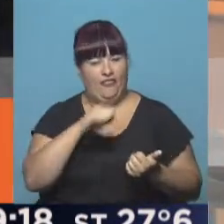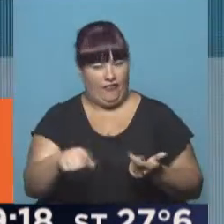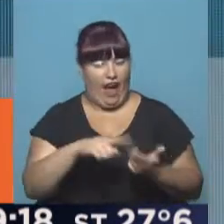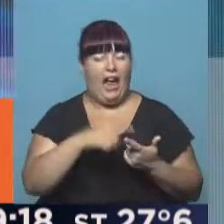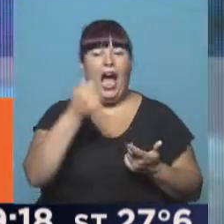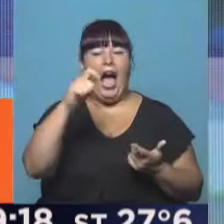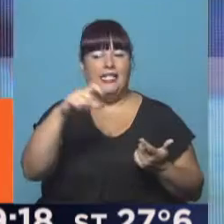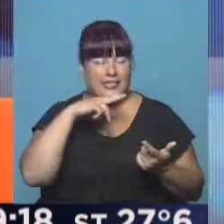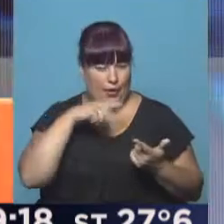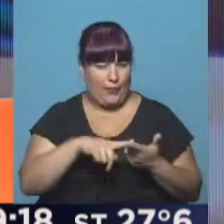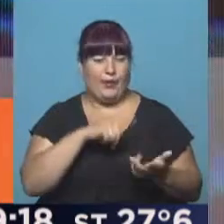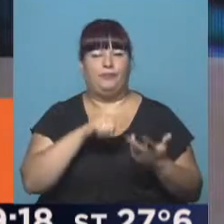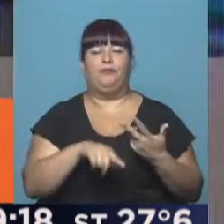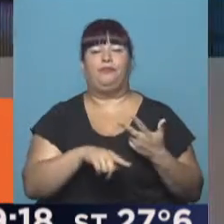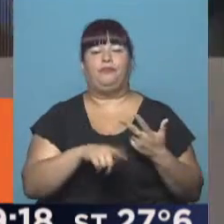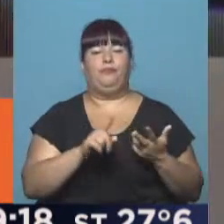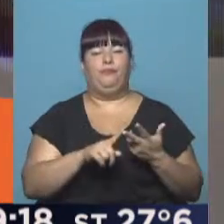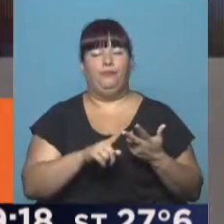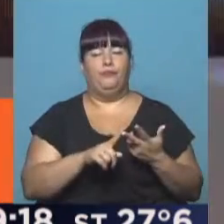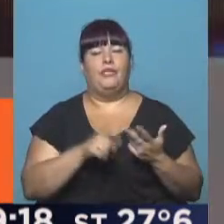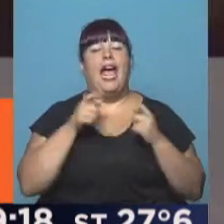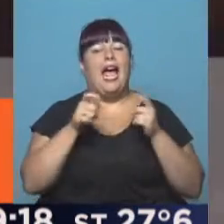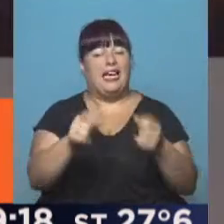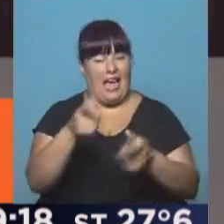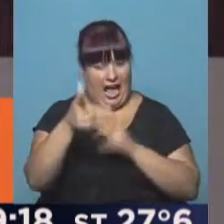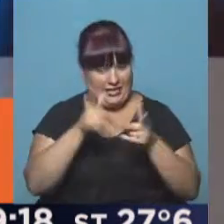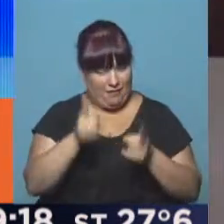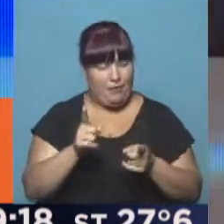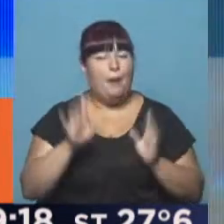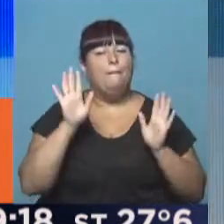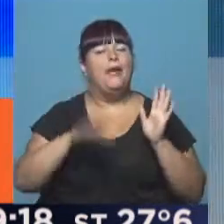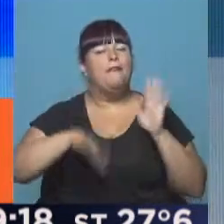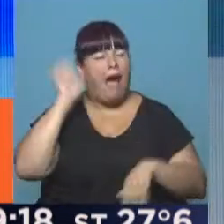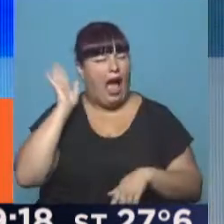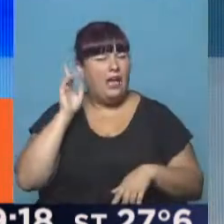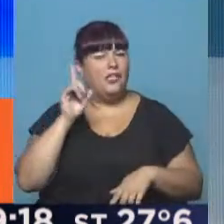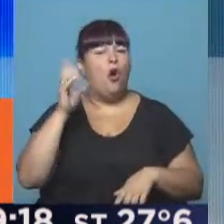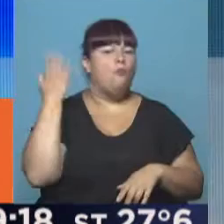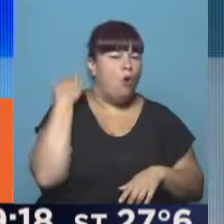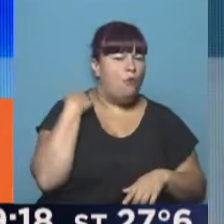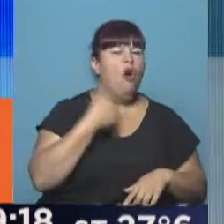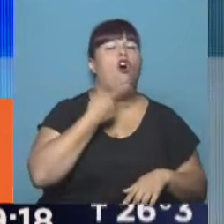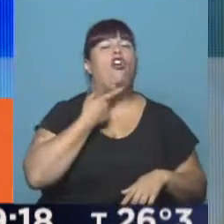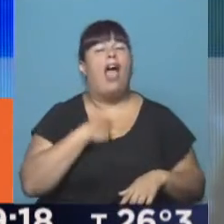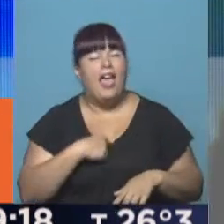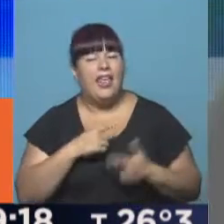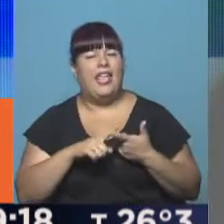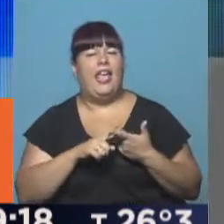el accidente cerebrovascular, los cánceres, como ustedes mencionaron, pero muchos más, pulmón,